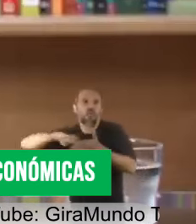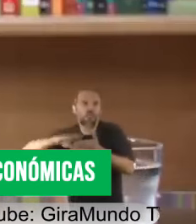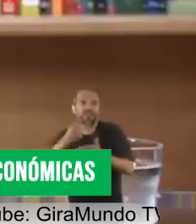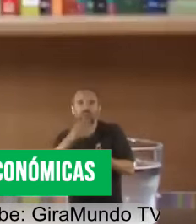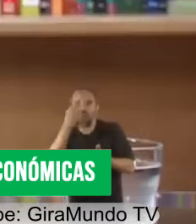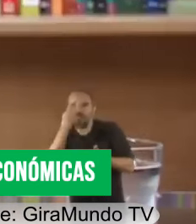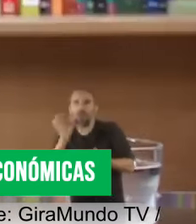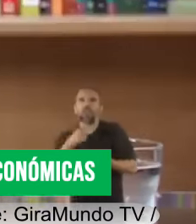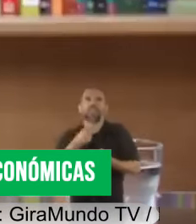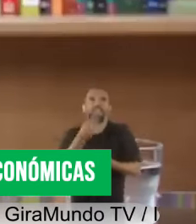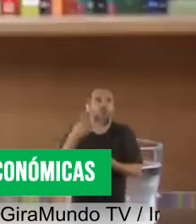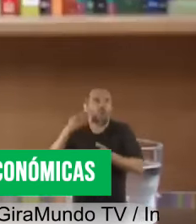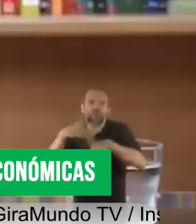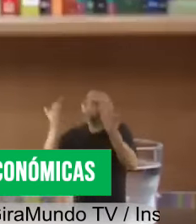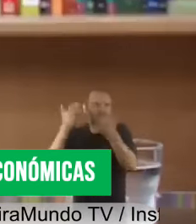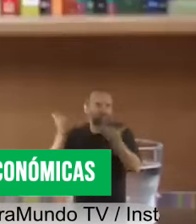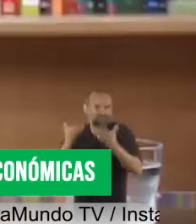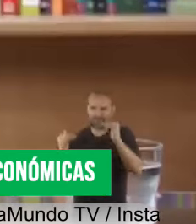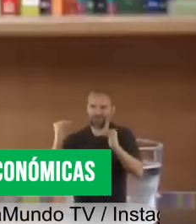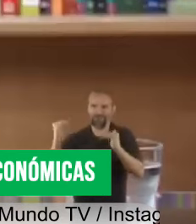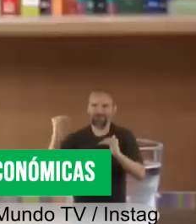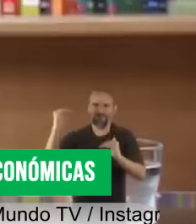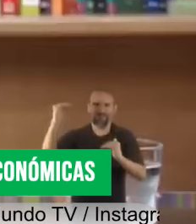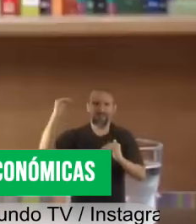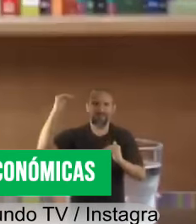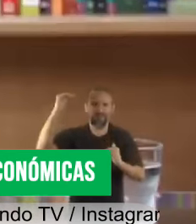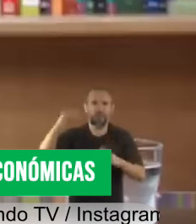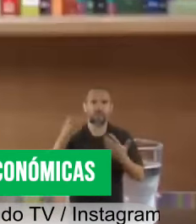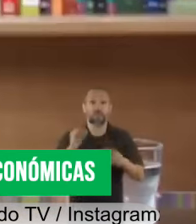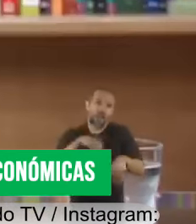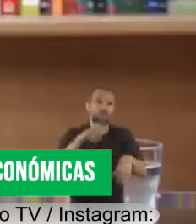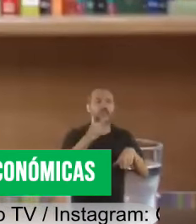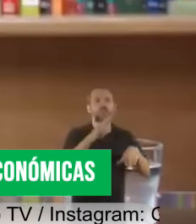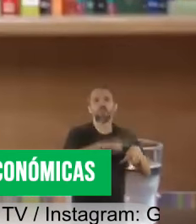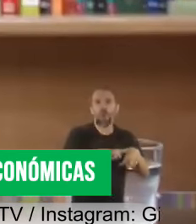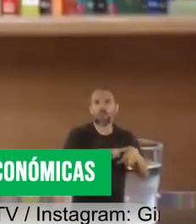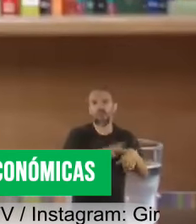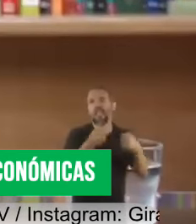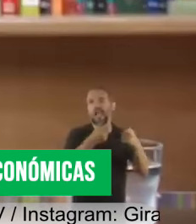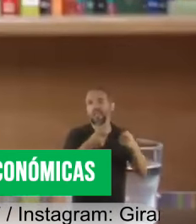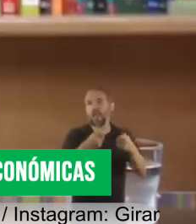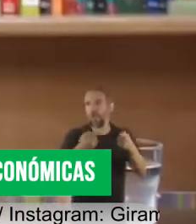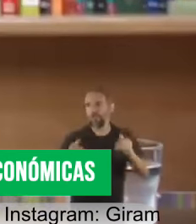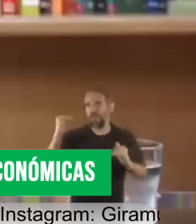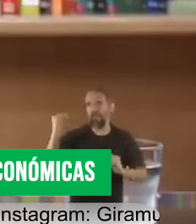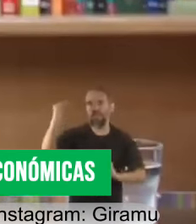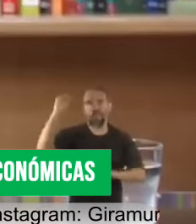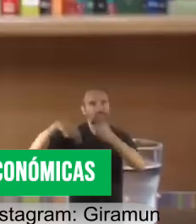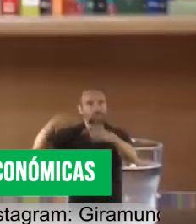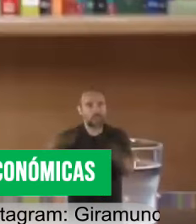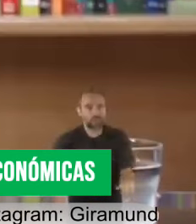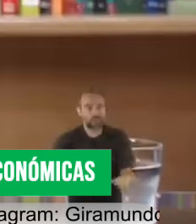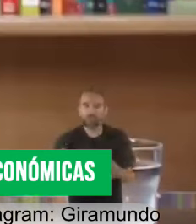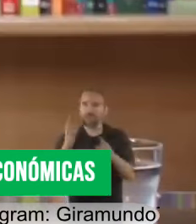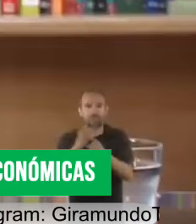demandas sociales. Es, bueno, va a haber una cartera que va a dar resolución a algunos problemas puntuales, llámese capital humano, o vamos a duplicar